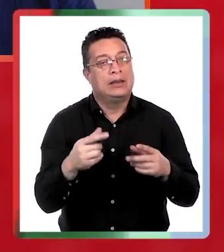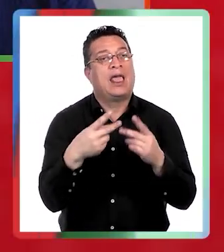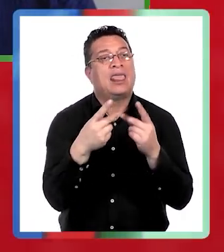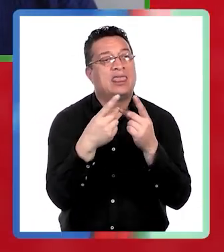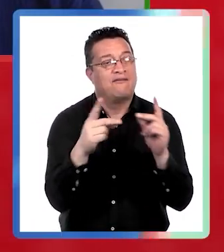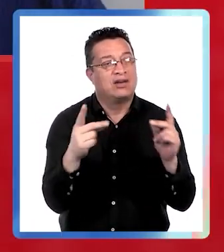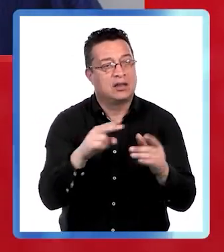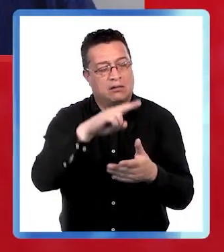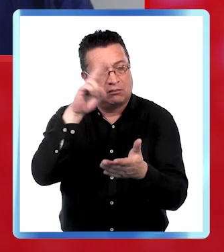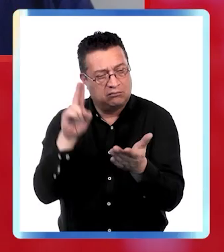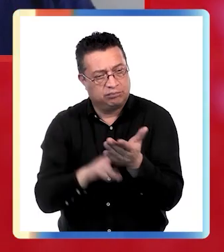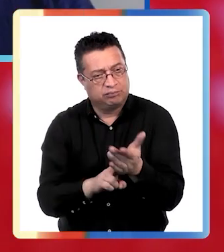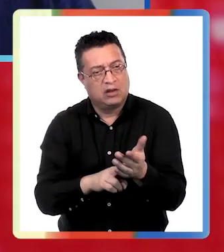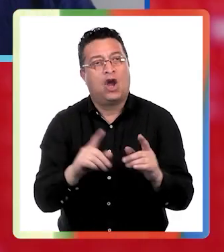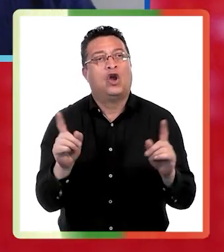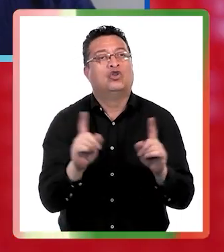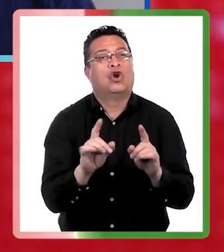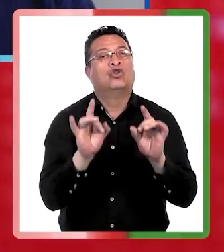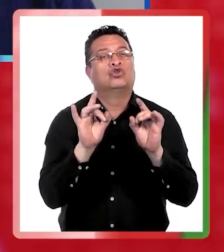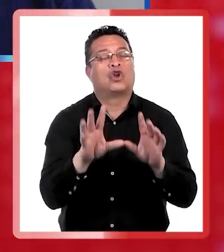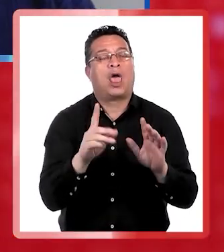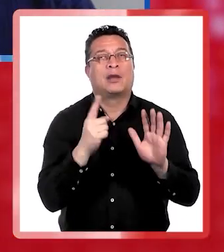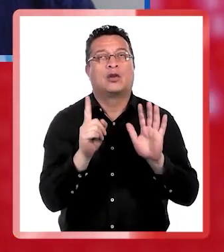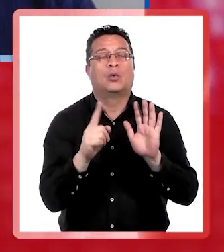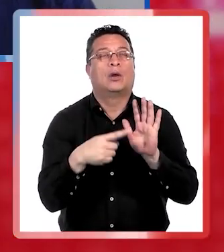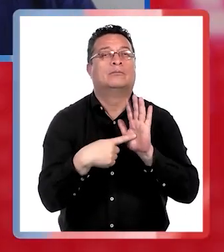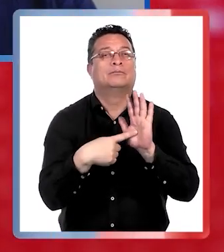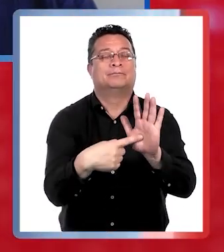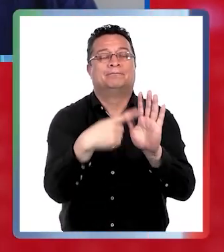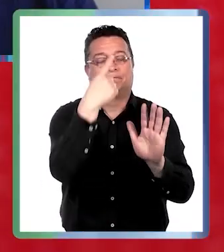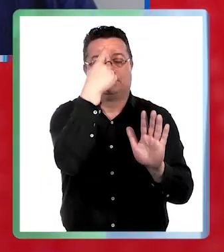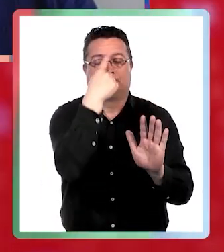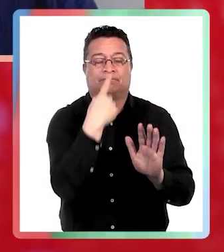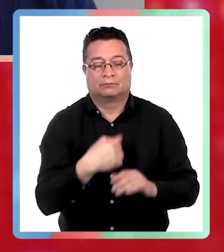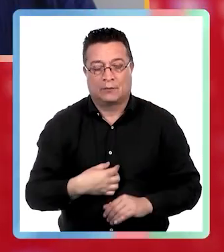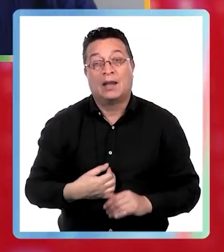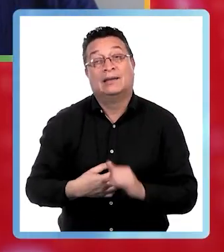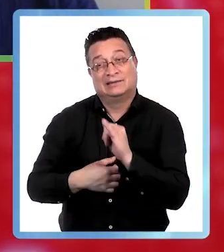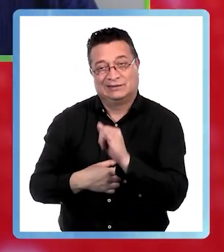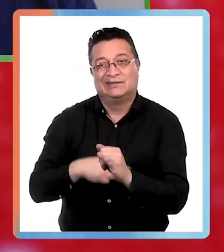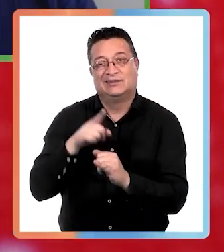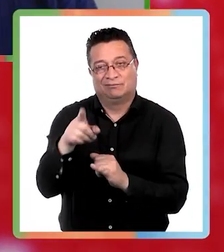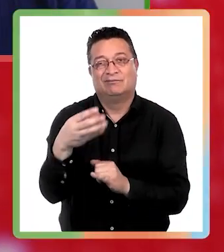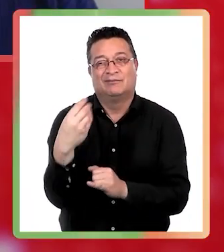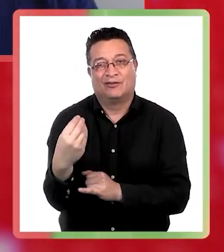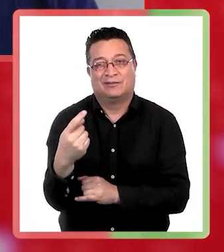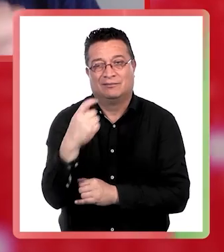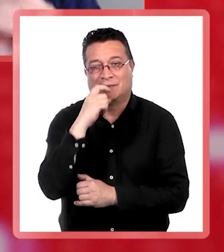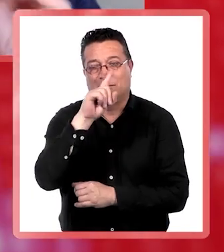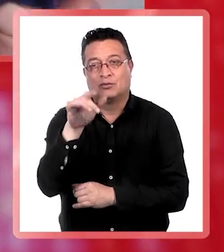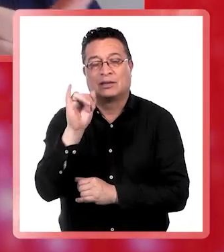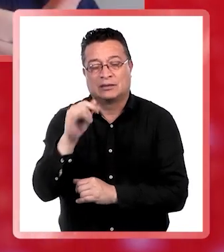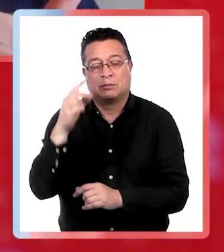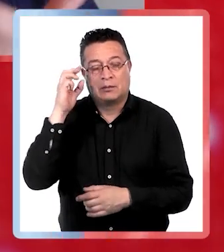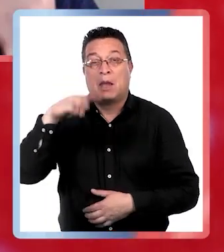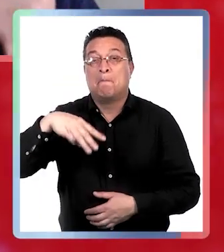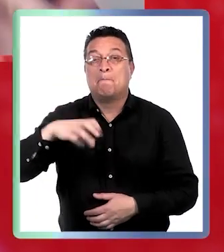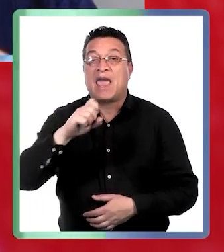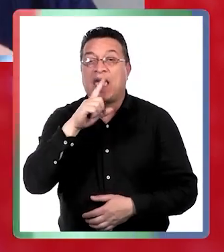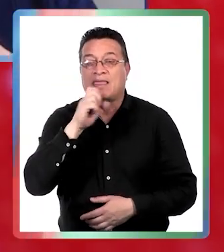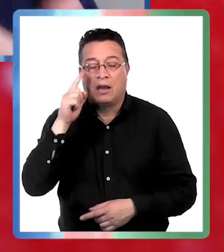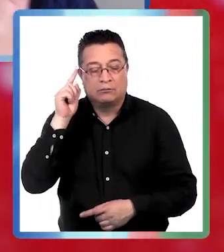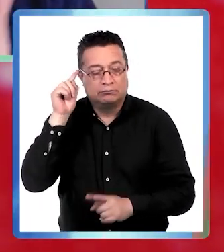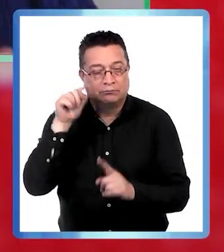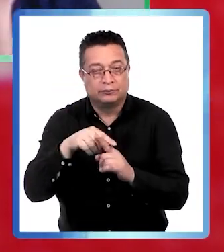y diversidad sean efectivas y no solo un símbolo, quizás? Sí, esa es una buena pregunta y ahí siempre es ponerse metas